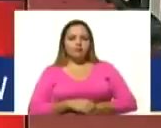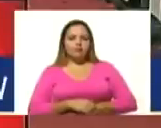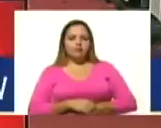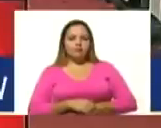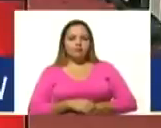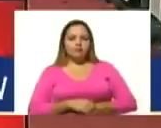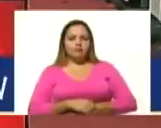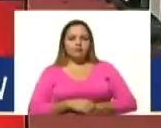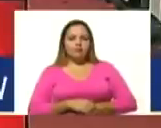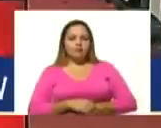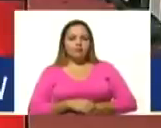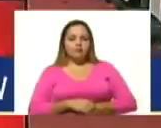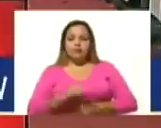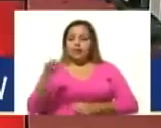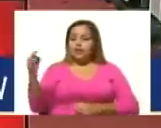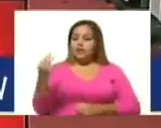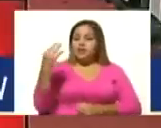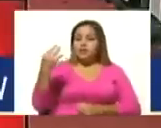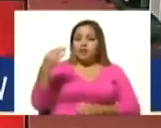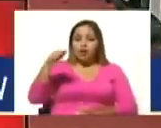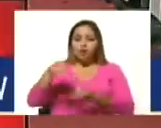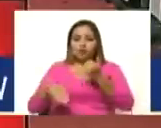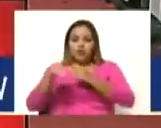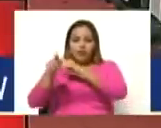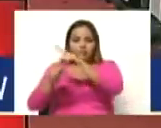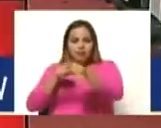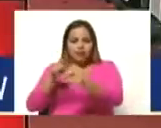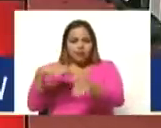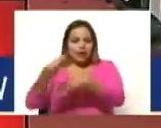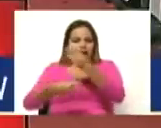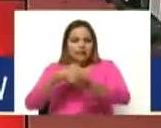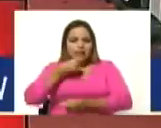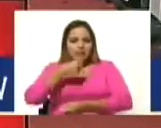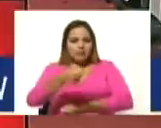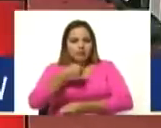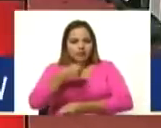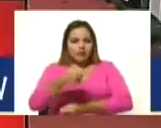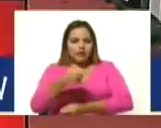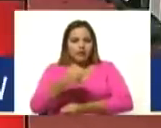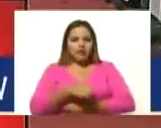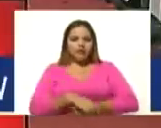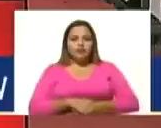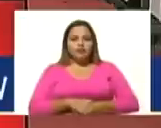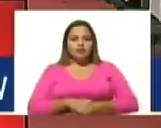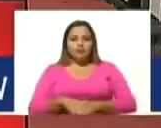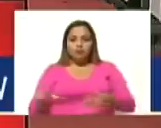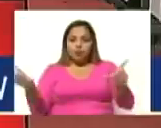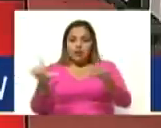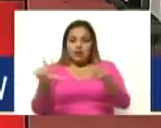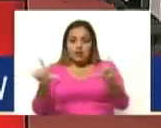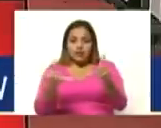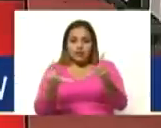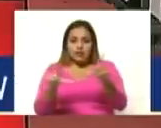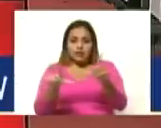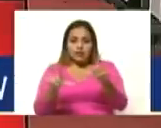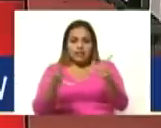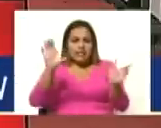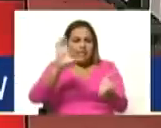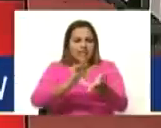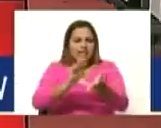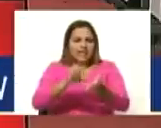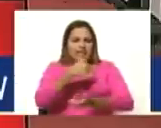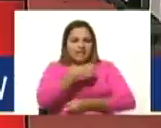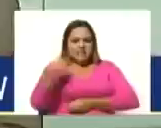La tercera y última pregunta la realiza Salvatore del Re por la Televisión Central de